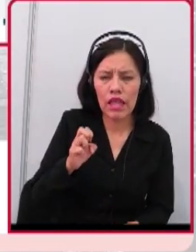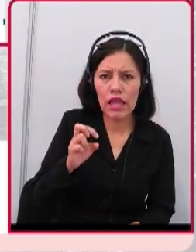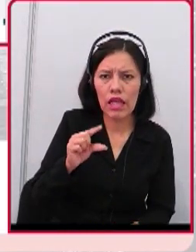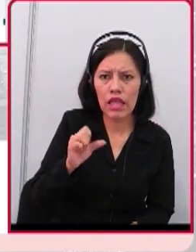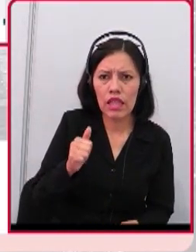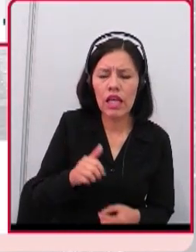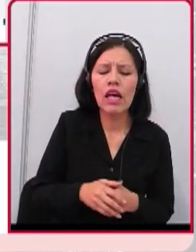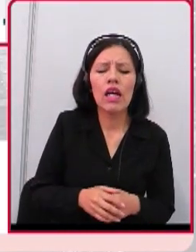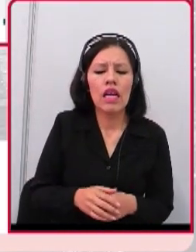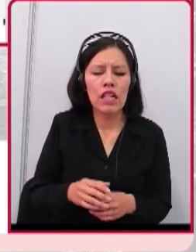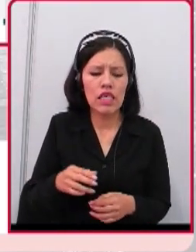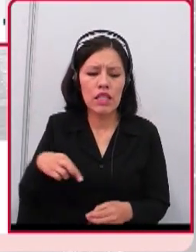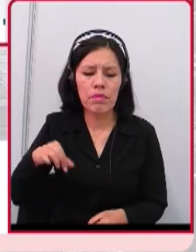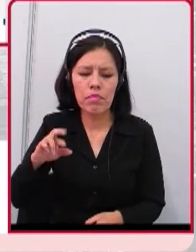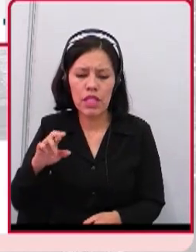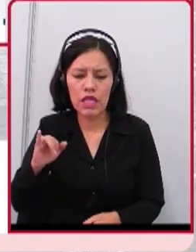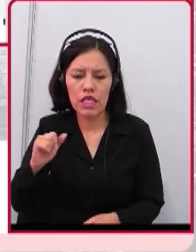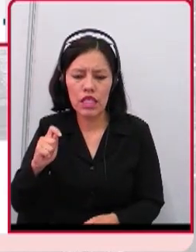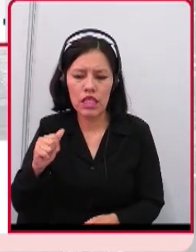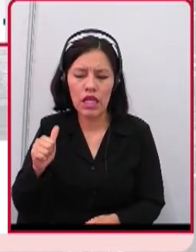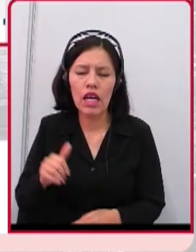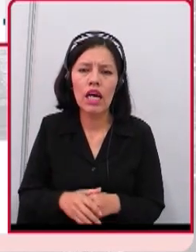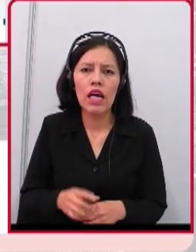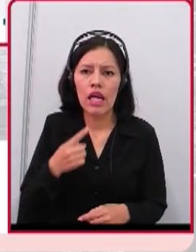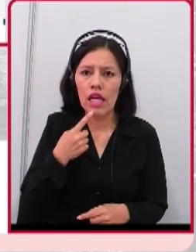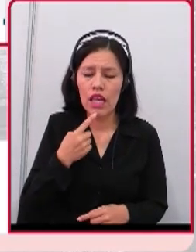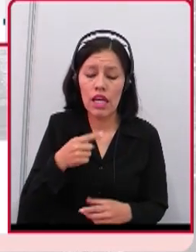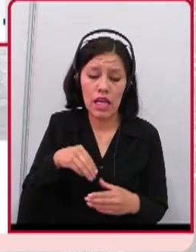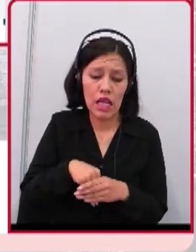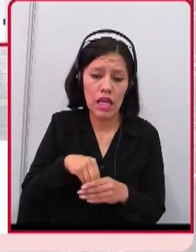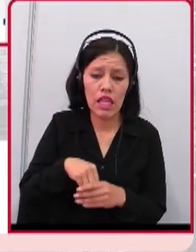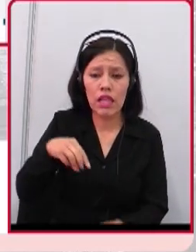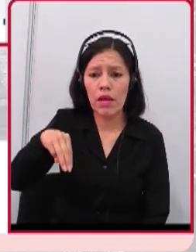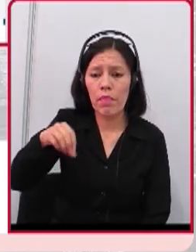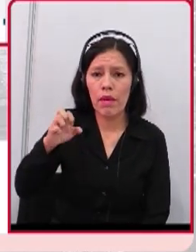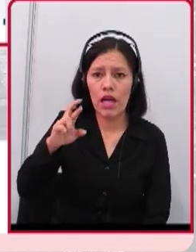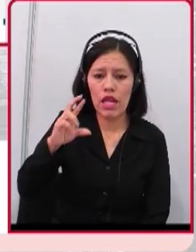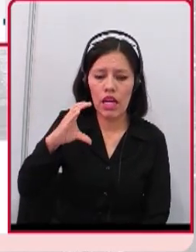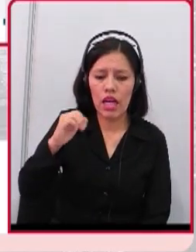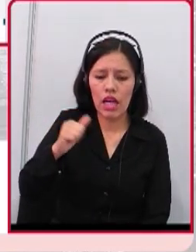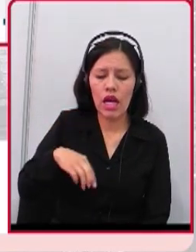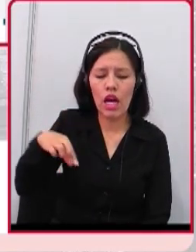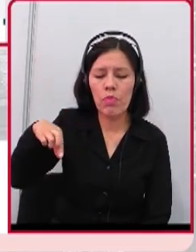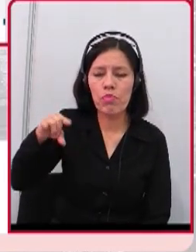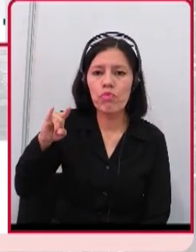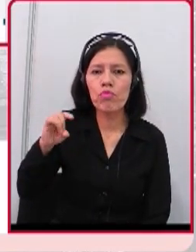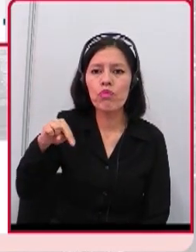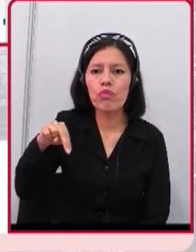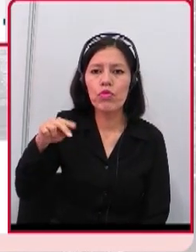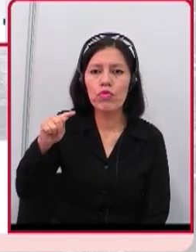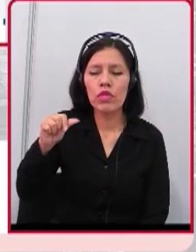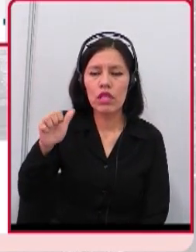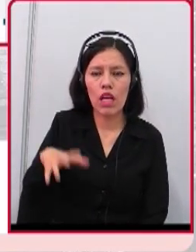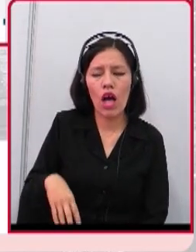Bueno, este es el temario que voy a presentar el día de hoy. La imagen adjunta que tenemos es,